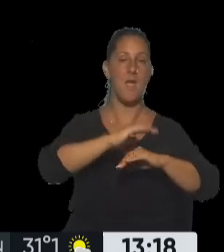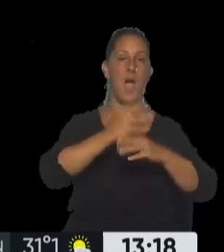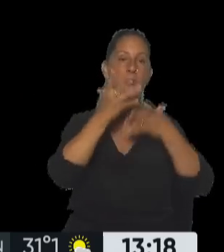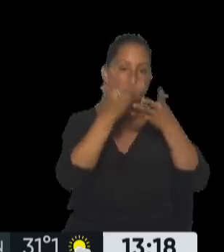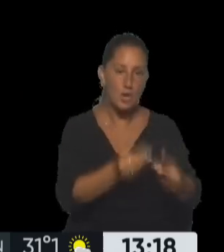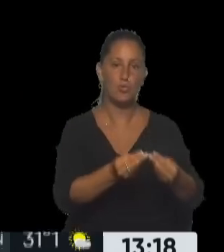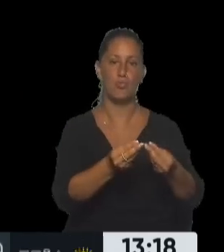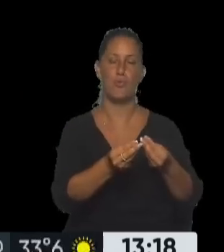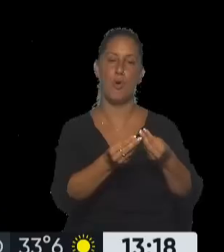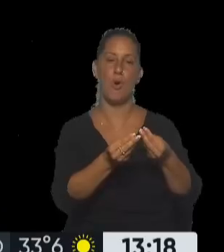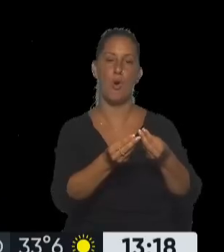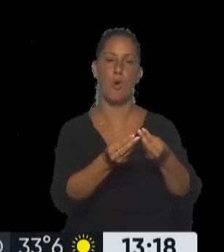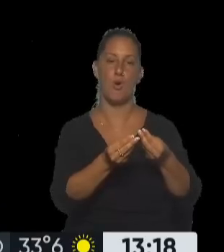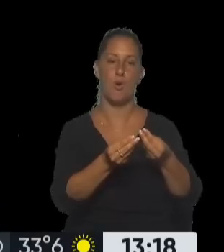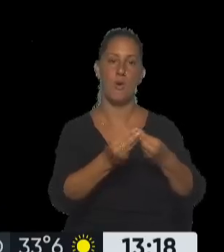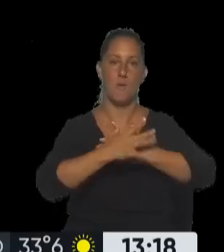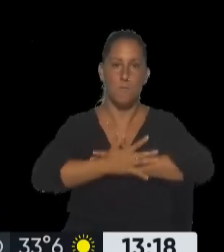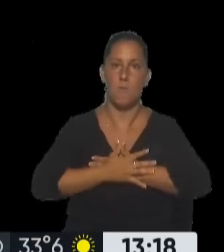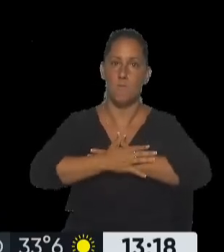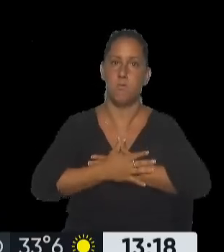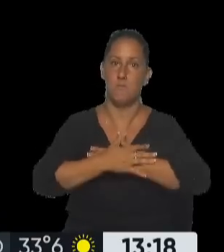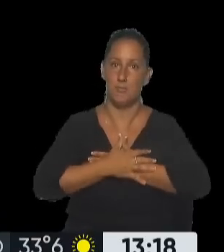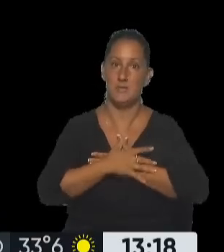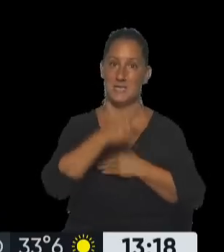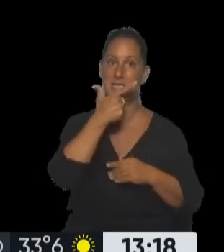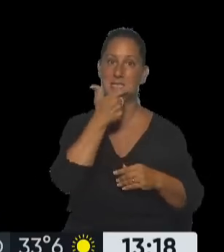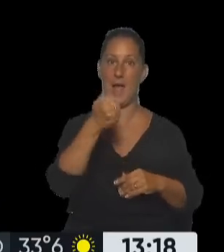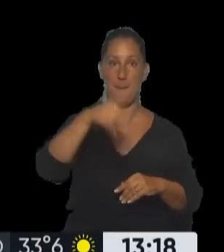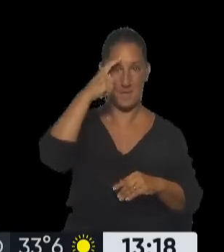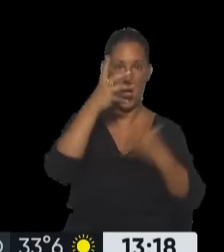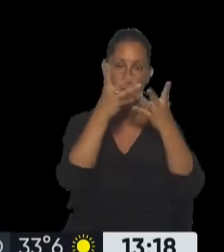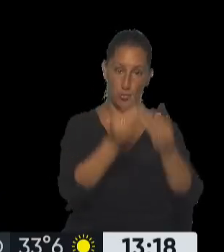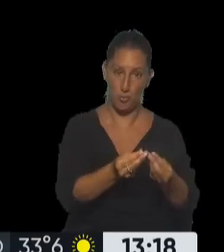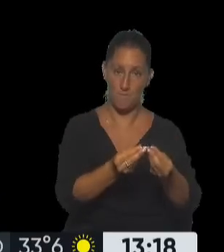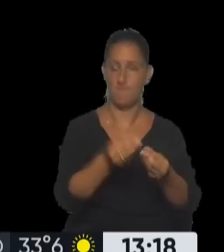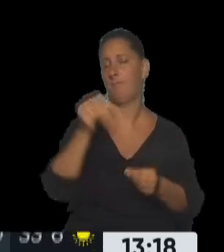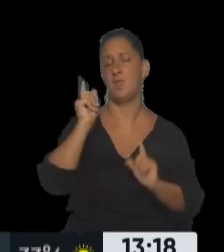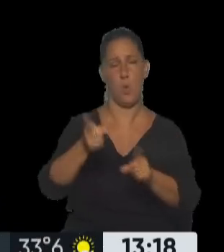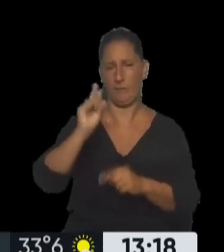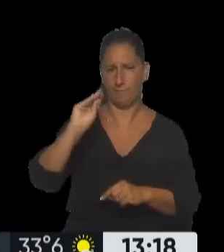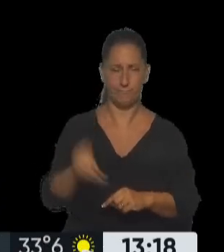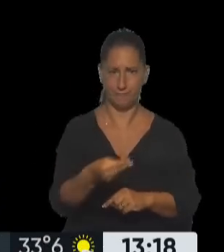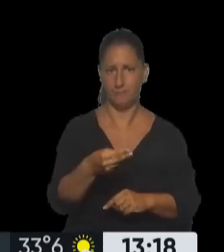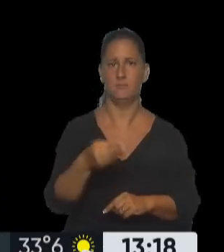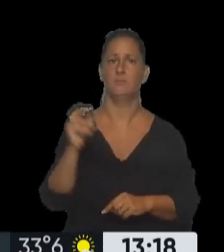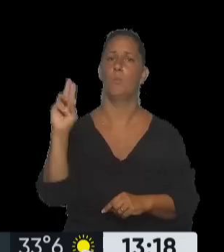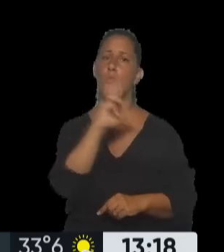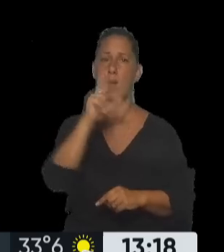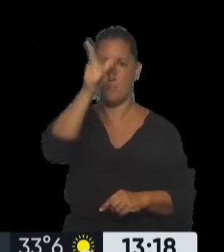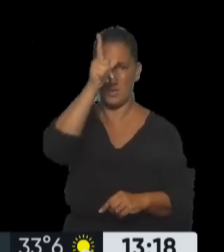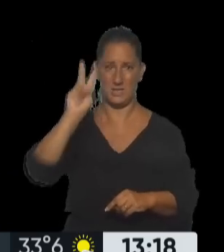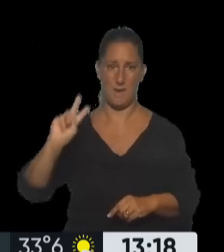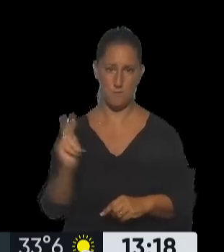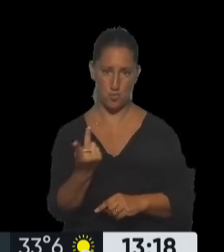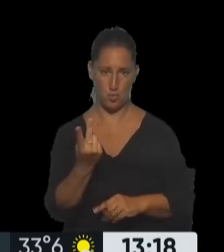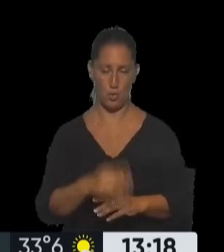quitarle la situación de un paro cardio respiratorio aún así Lamentablemente la noticia es el deceso de esta mujer y